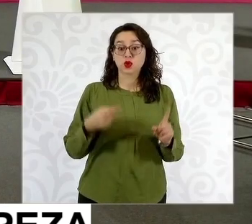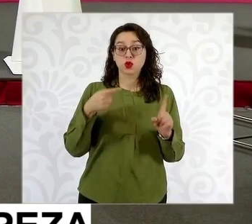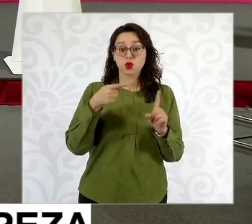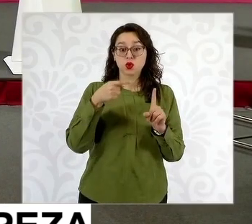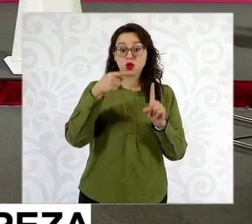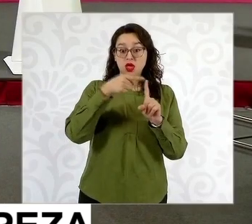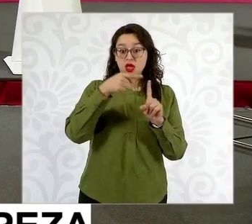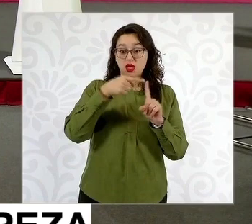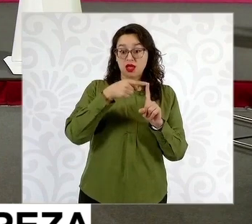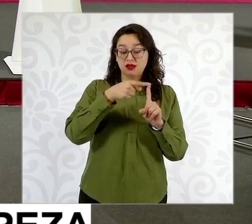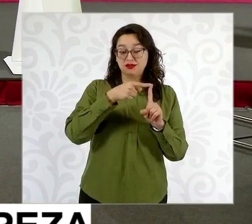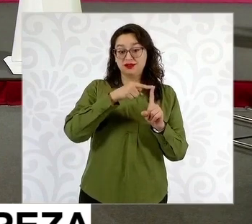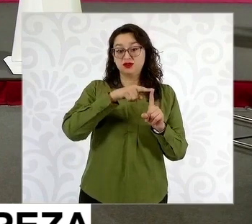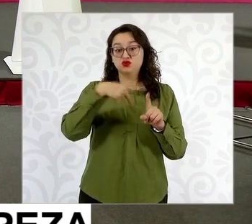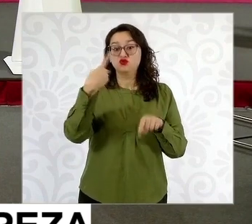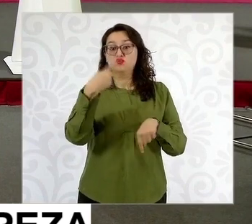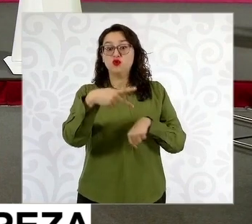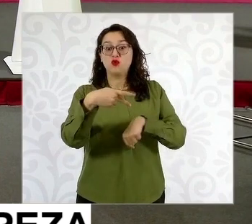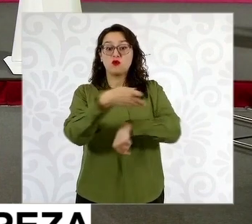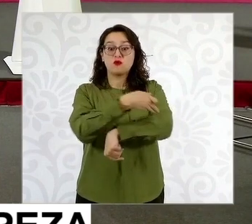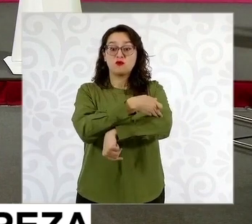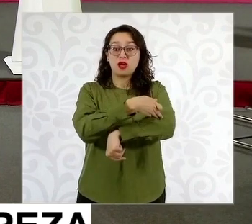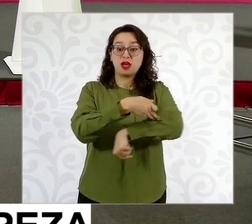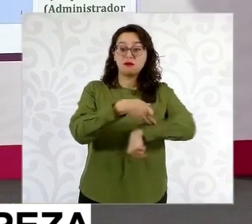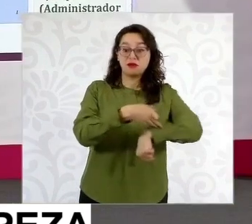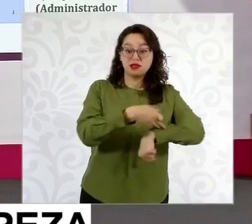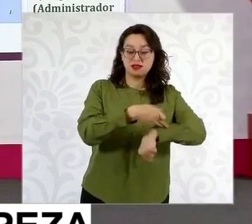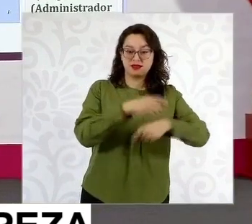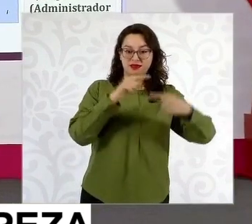José N. En Solimex es comisario,